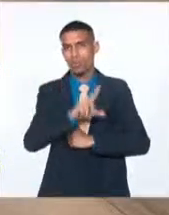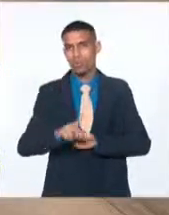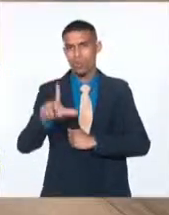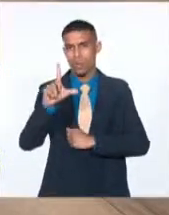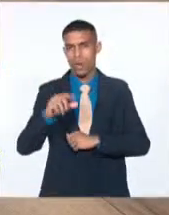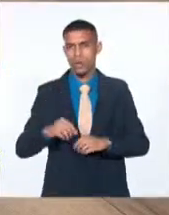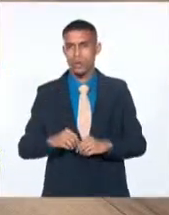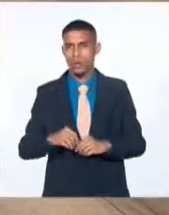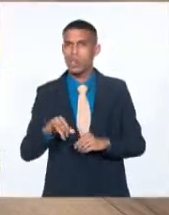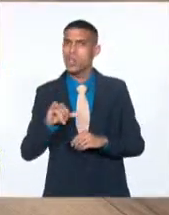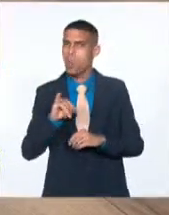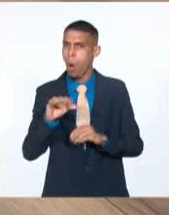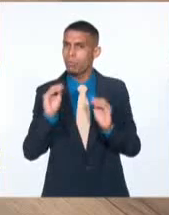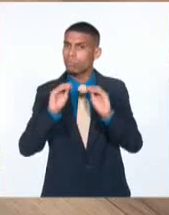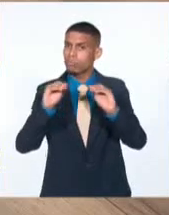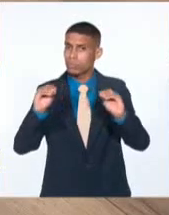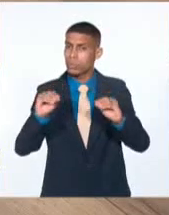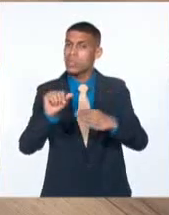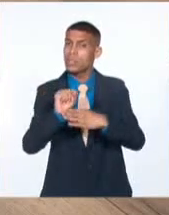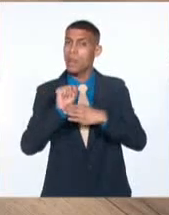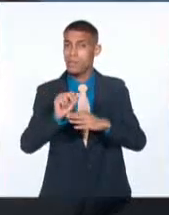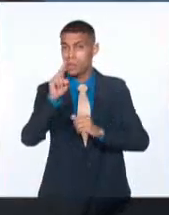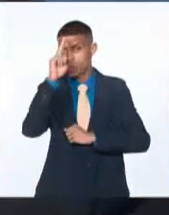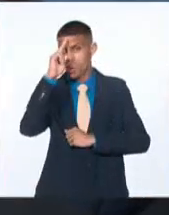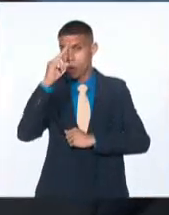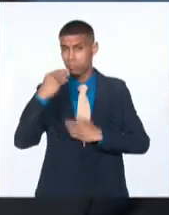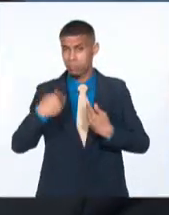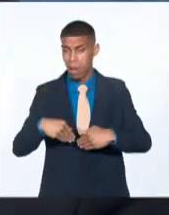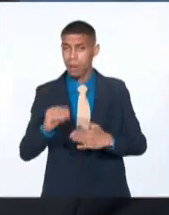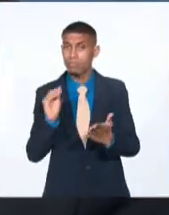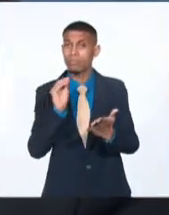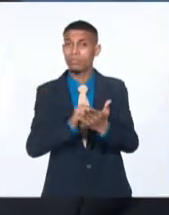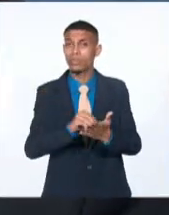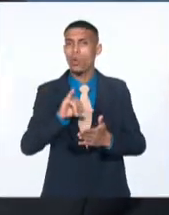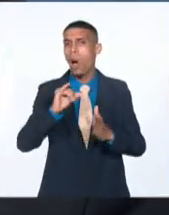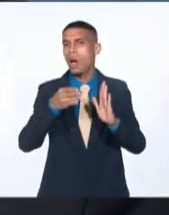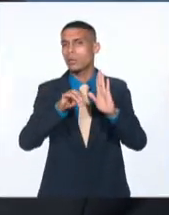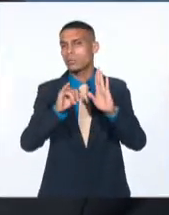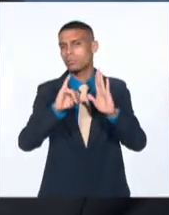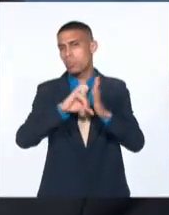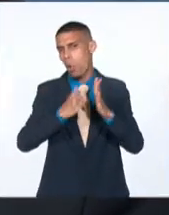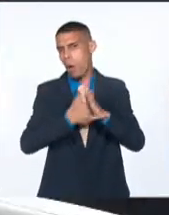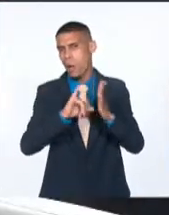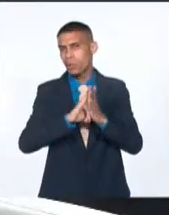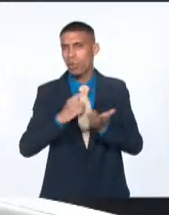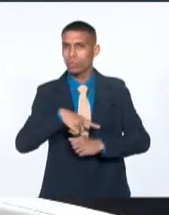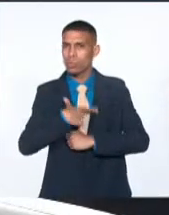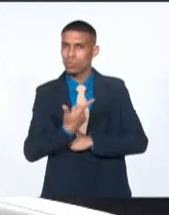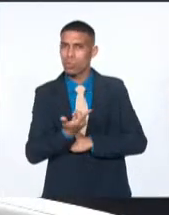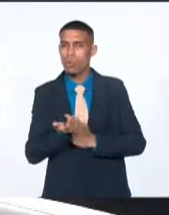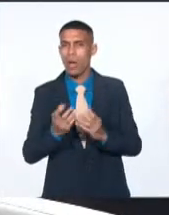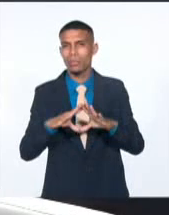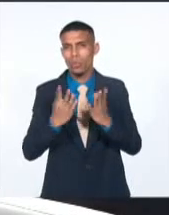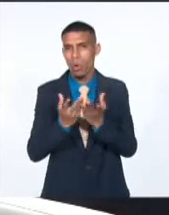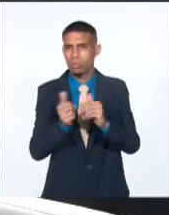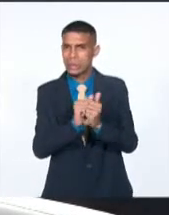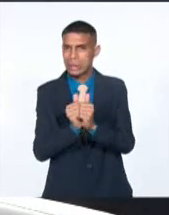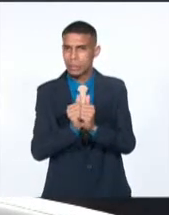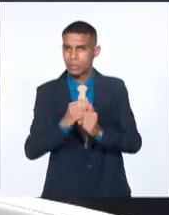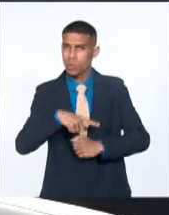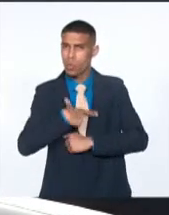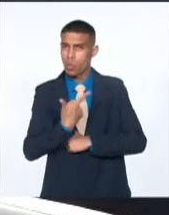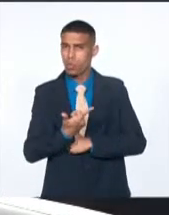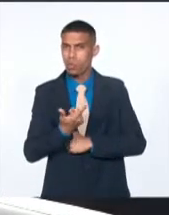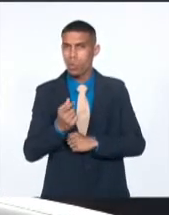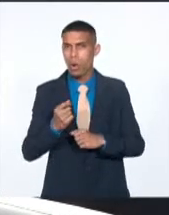se convocó a impulsar servicios médicos y proyectos vinculados al deporte, la cultura, la educación y la producción de